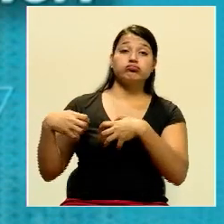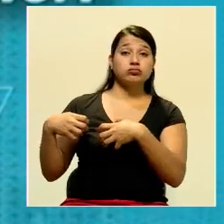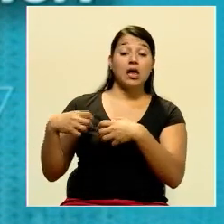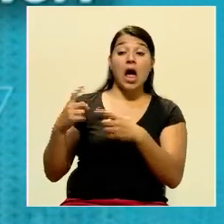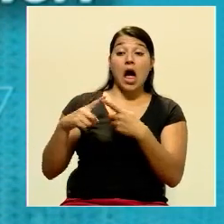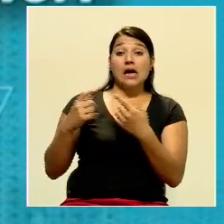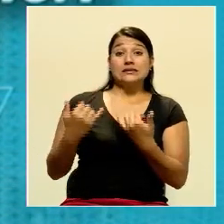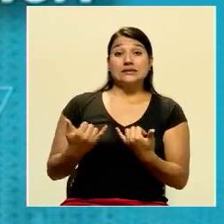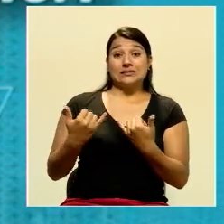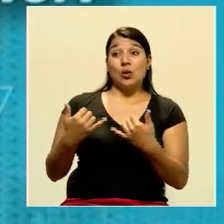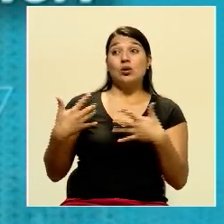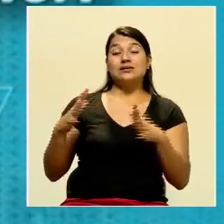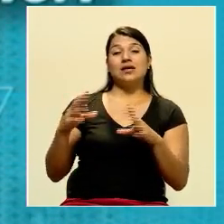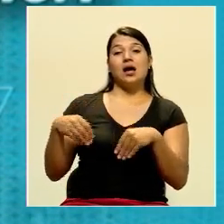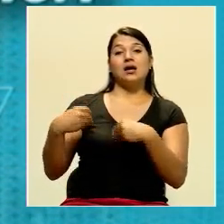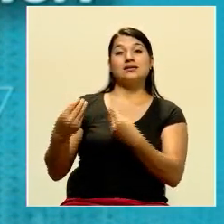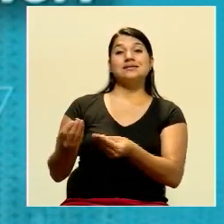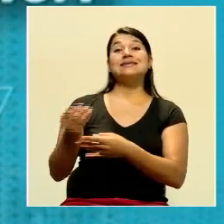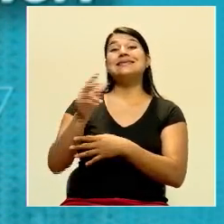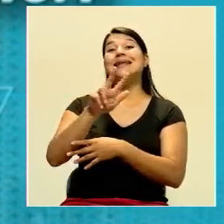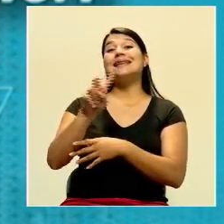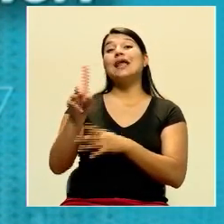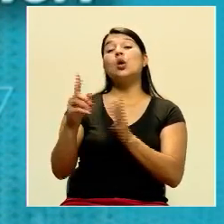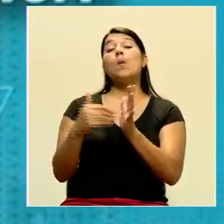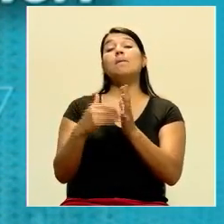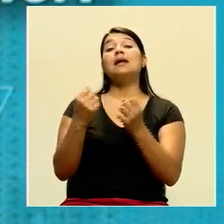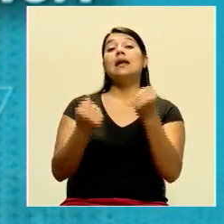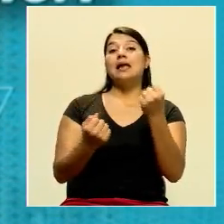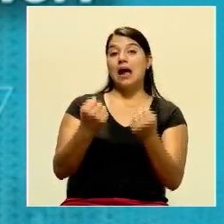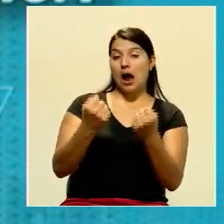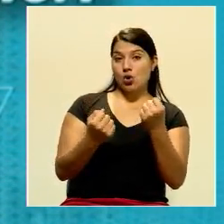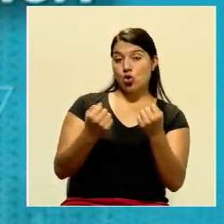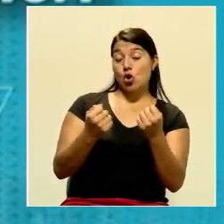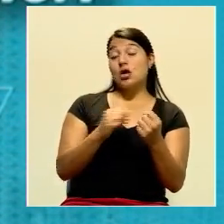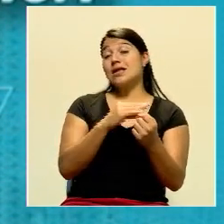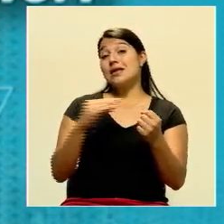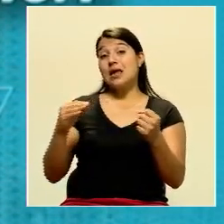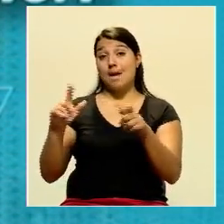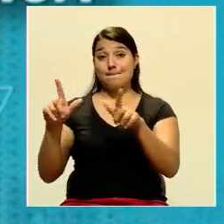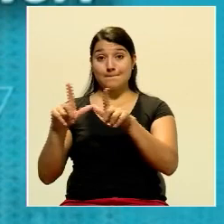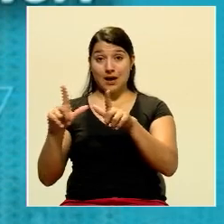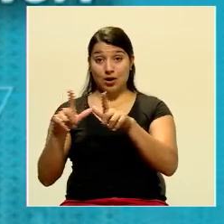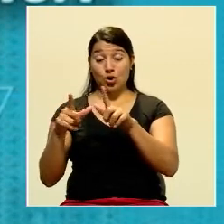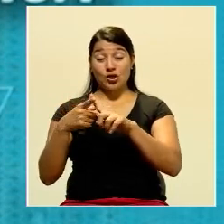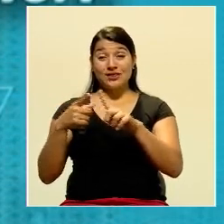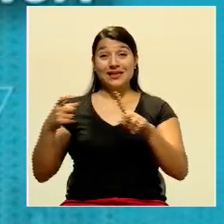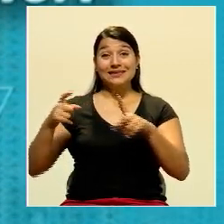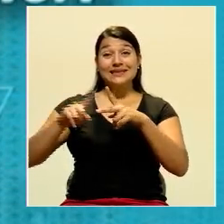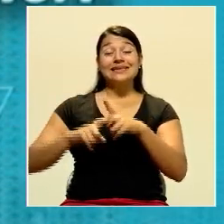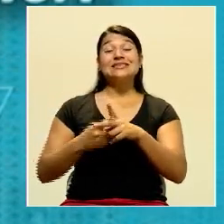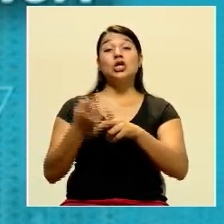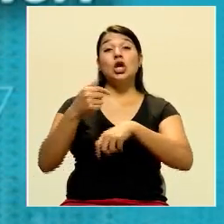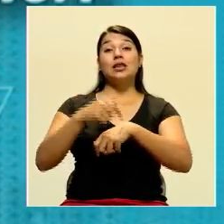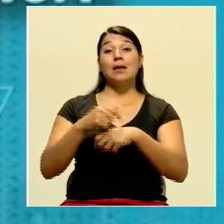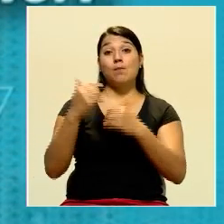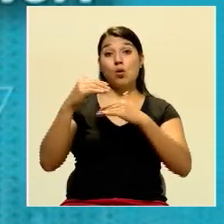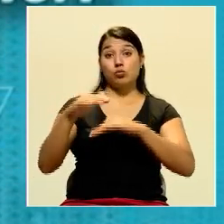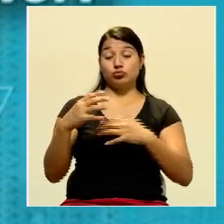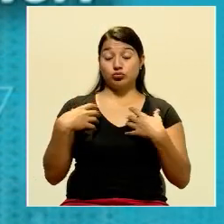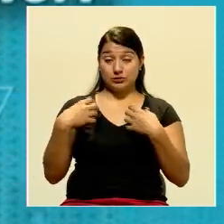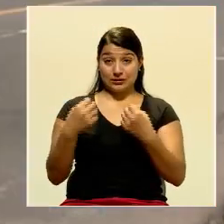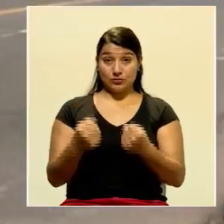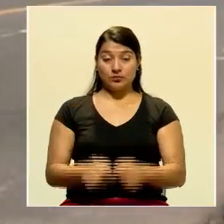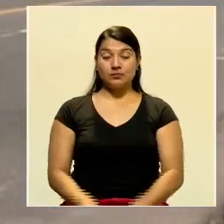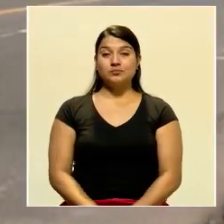devuelto casi 31.000 vehículos y juegos de placas desde que inició la restricción sanitaria,